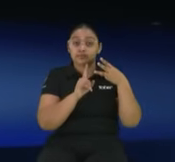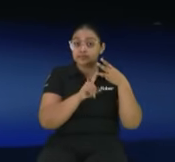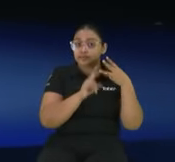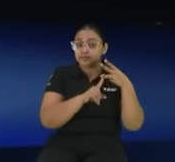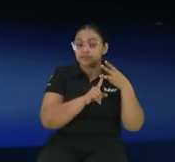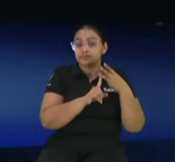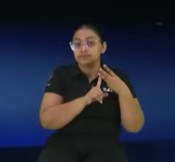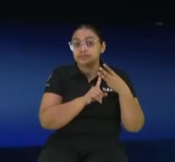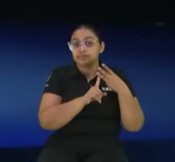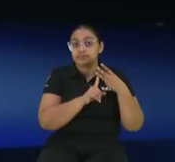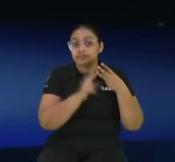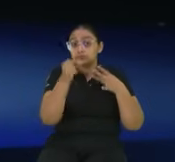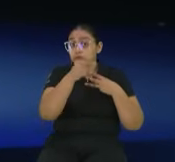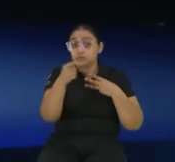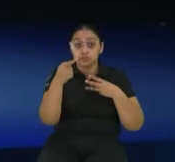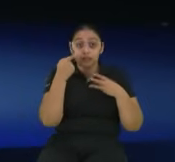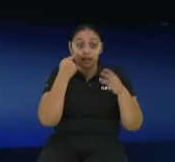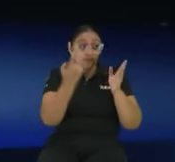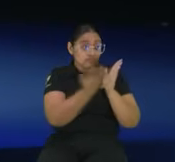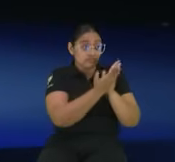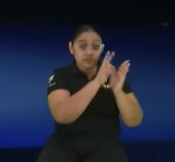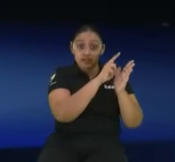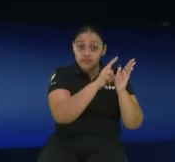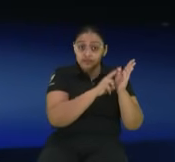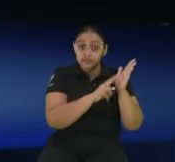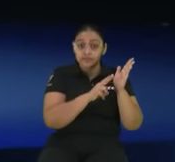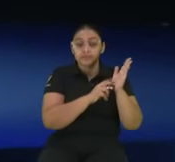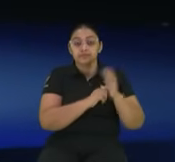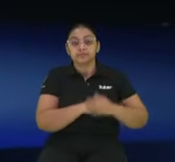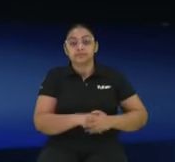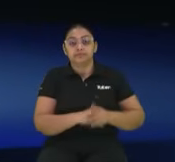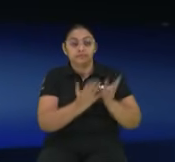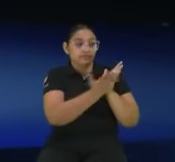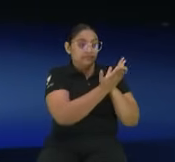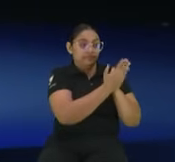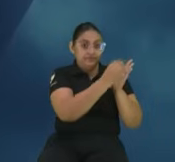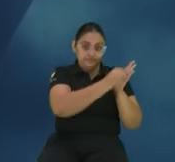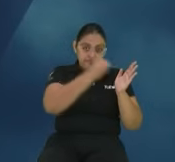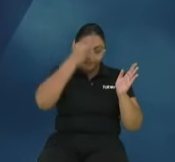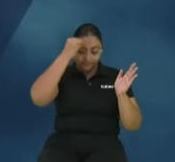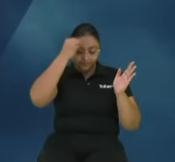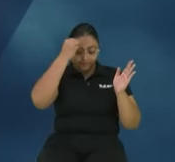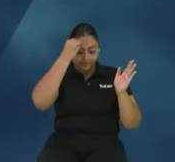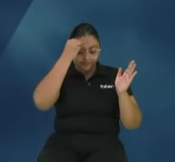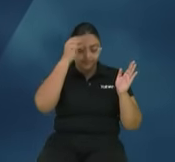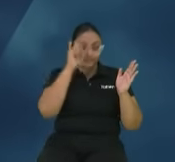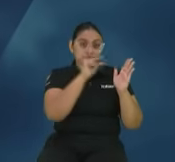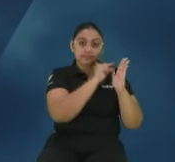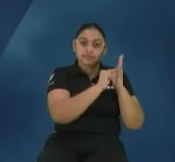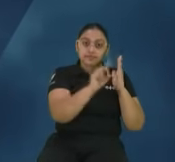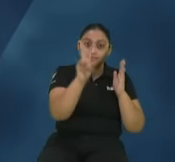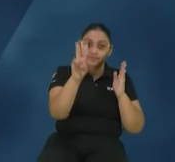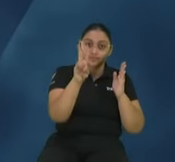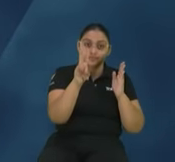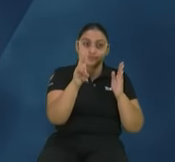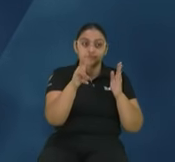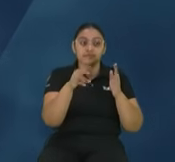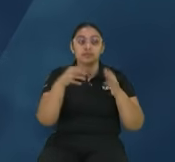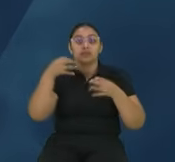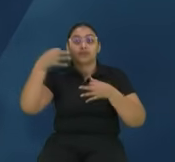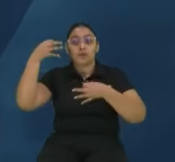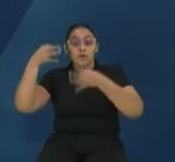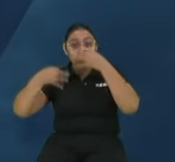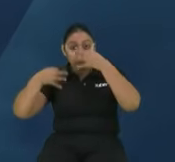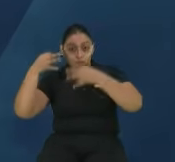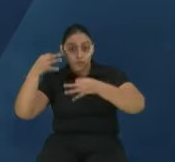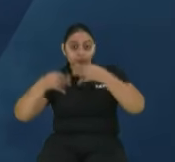está no lo va defraudar Lalo conmigo para que nos quede por favor ahí la palabra del segundo versículo dice juicio justicia en la tierra